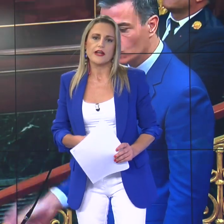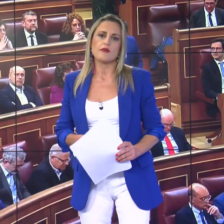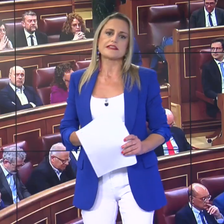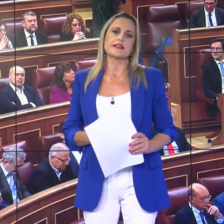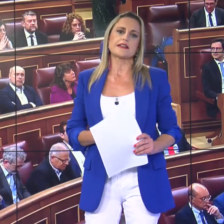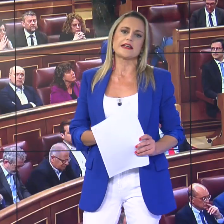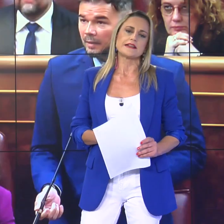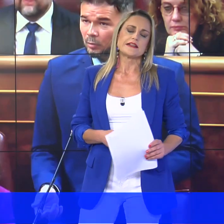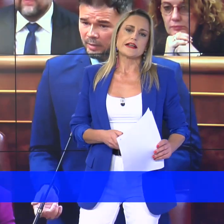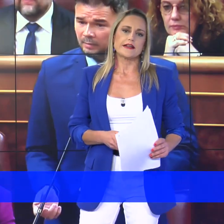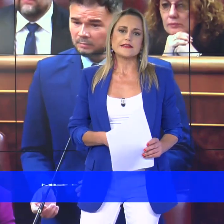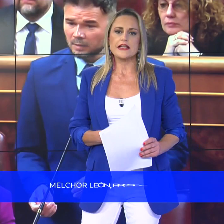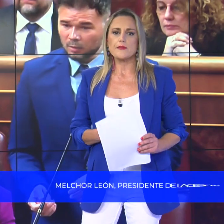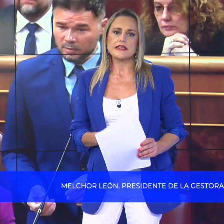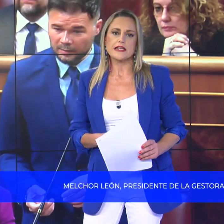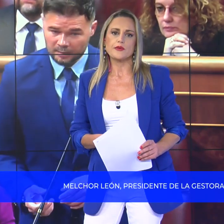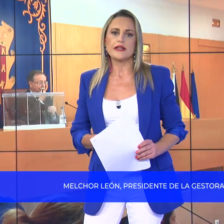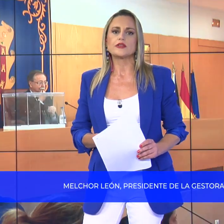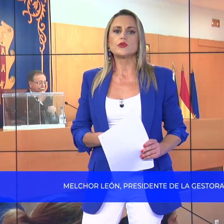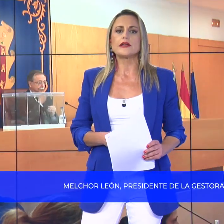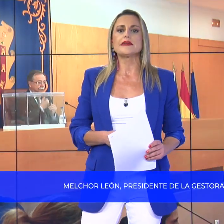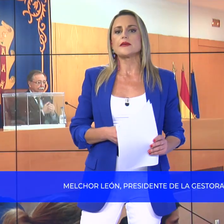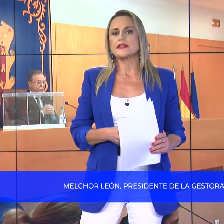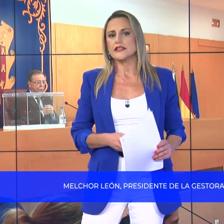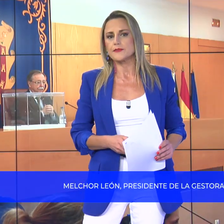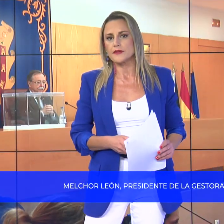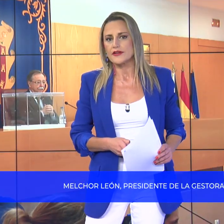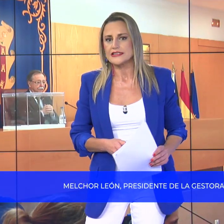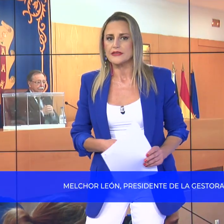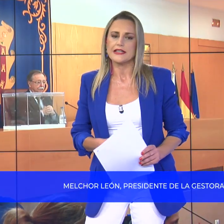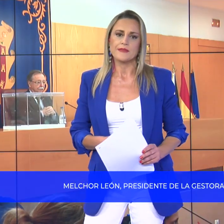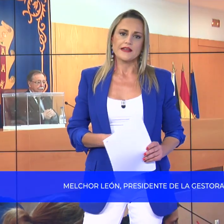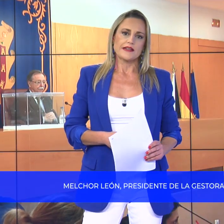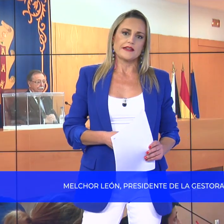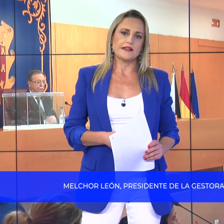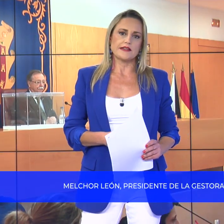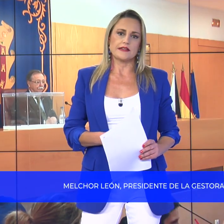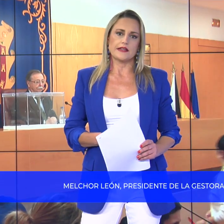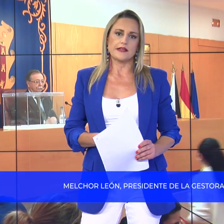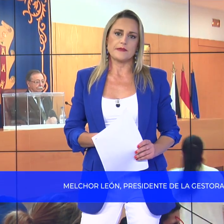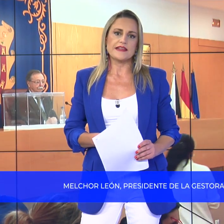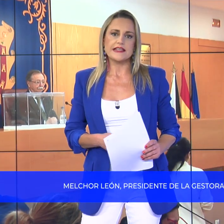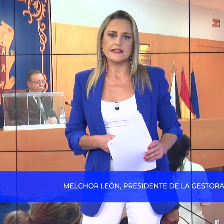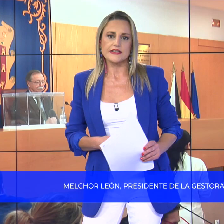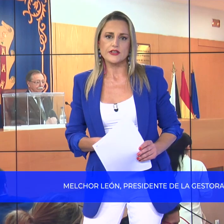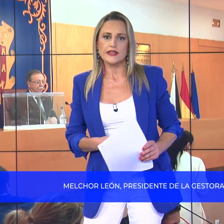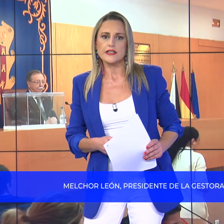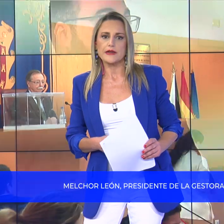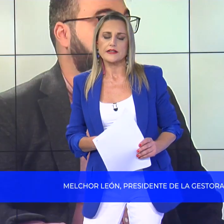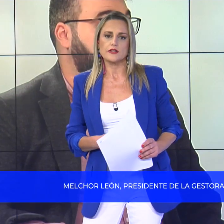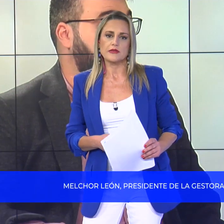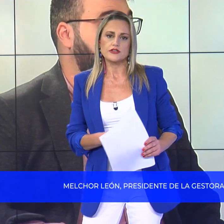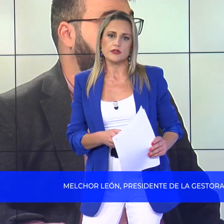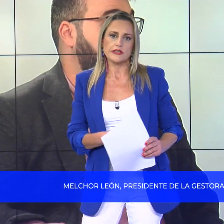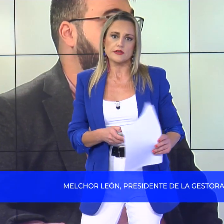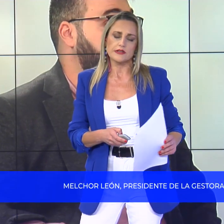posición hacia la nueva secretaria general será presidida por el actual vicepresidente primero de la asamblea y vicesecretario general del